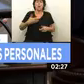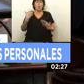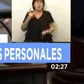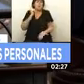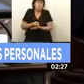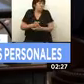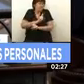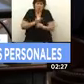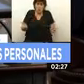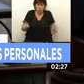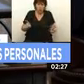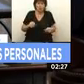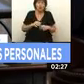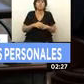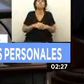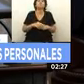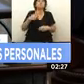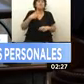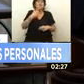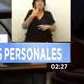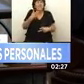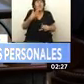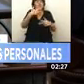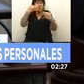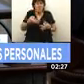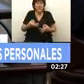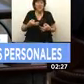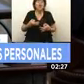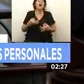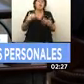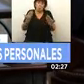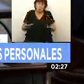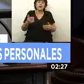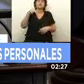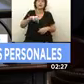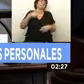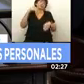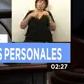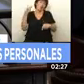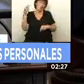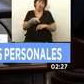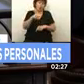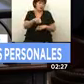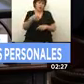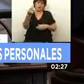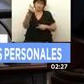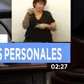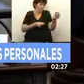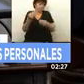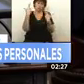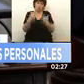por esto sinceramente señor presidente por eso vamos a votar en contra y además creo